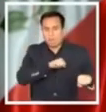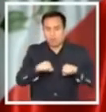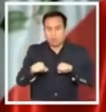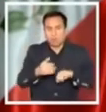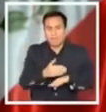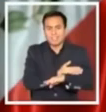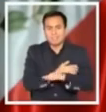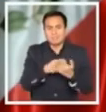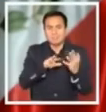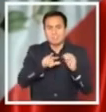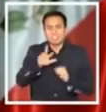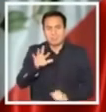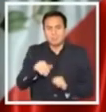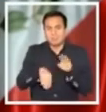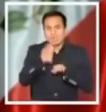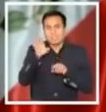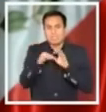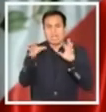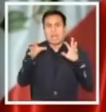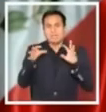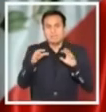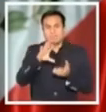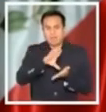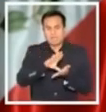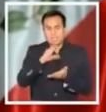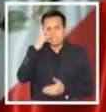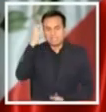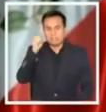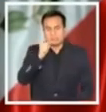hasta antes del 85 había sido el más grave que había azotado su país.